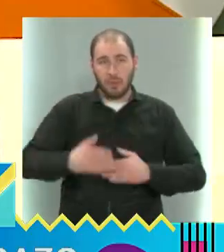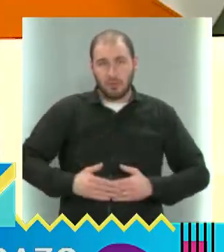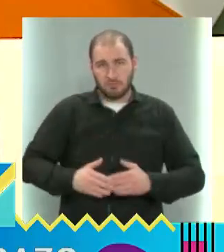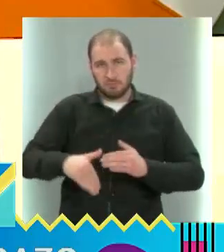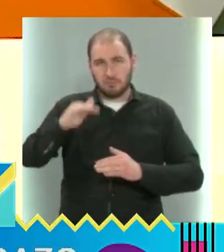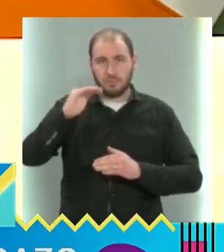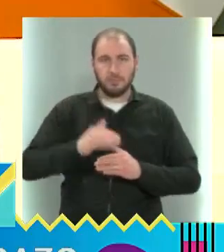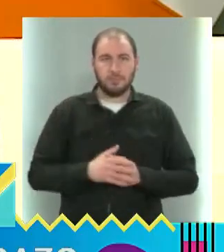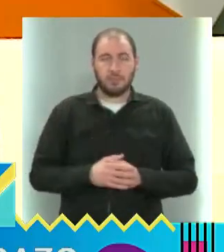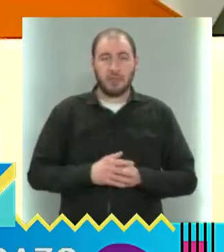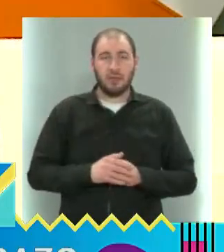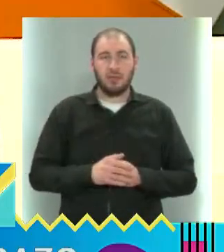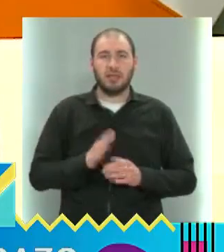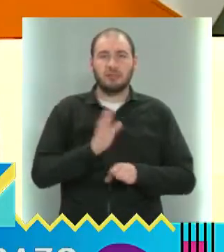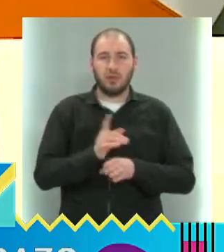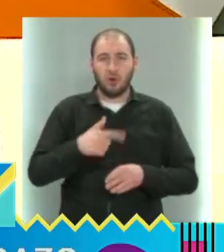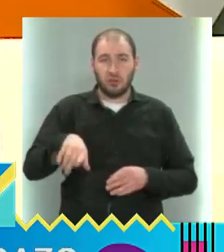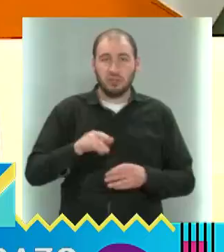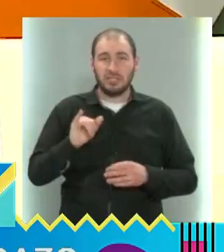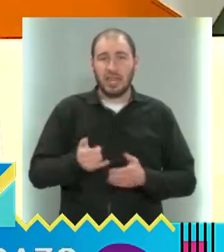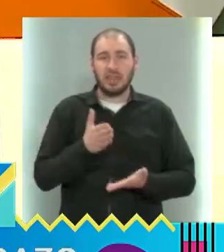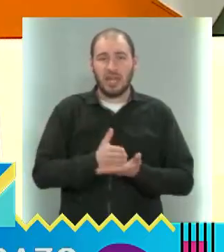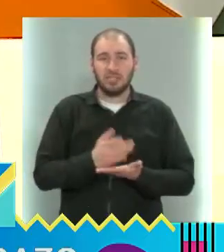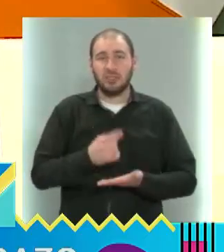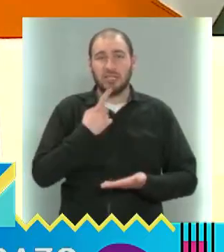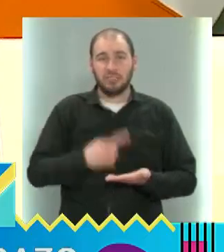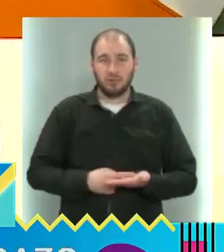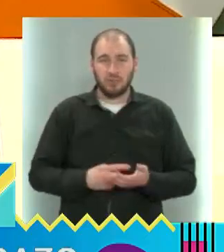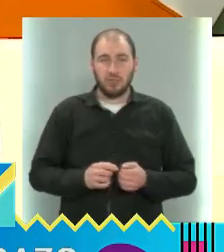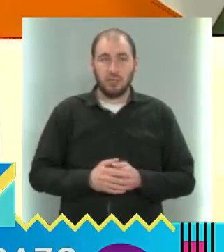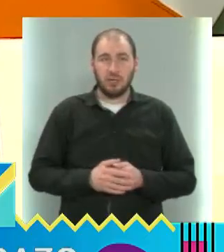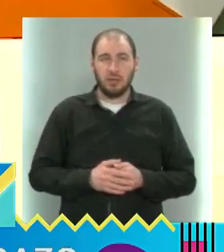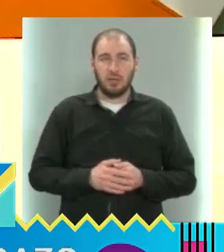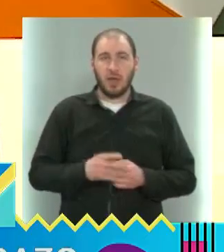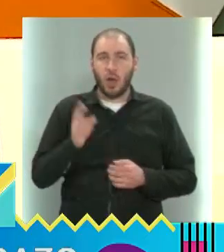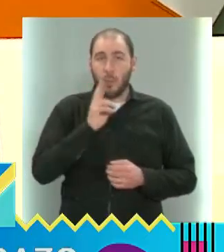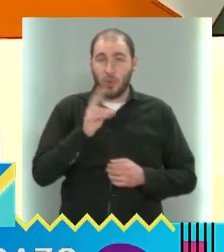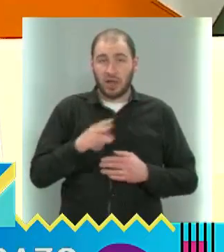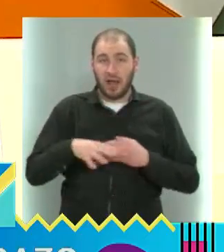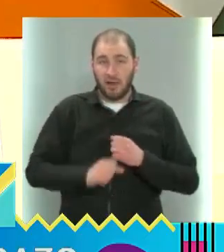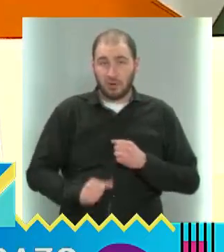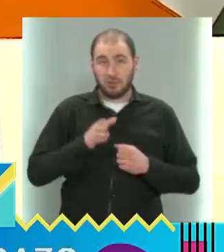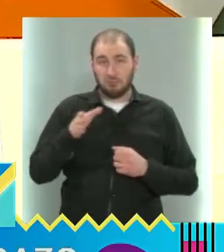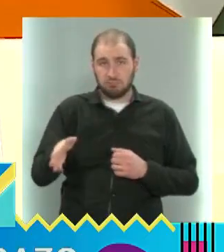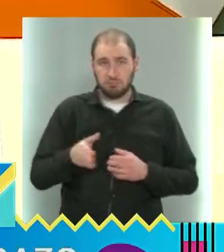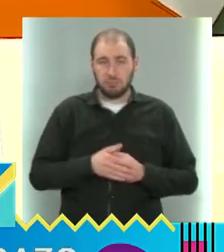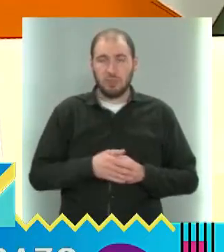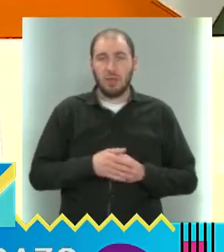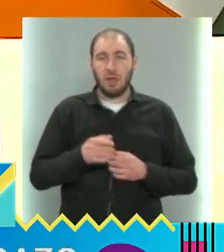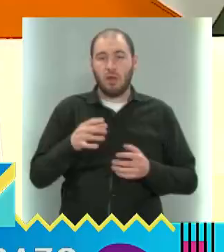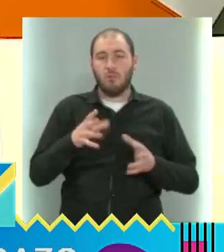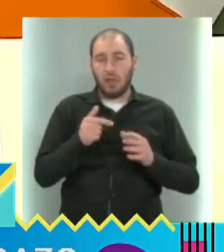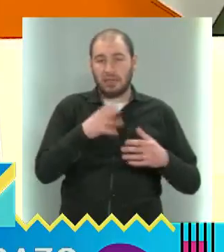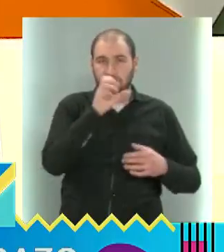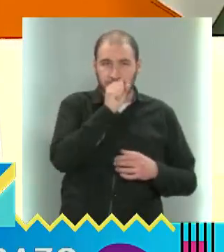manera. Por lo tanto, creemos que sí, que el derecho a decidir, y de hecho, a ver, la mujer que va a abortar, sea en este sistema